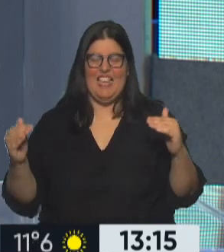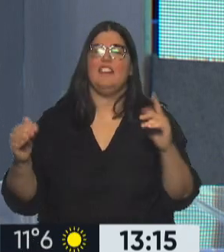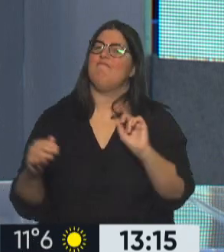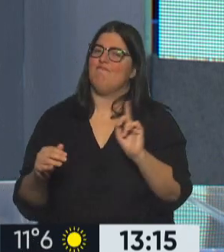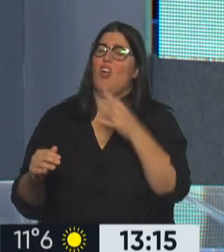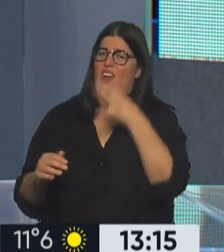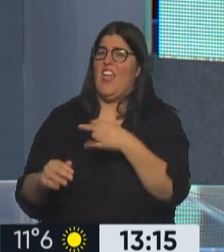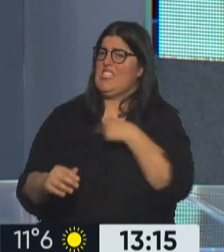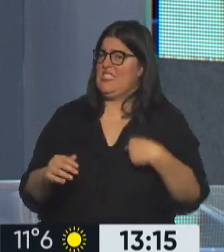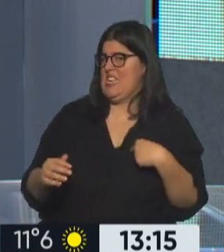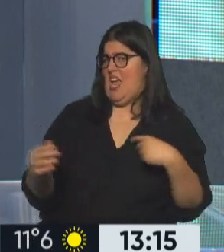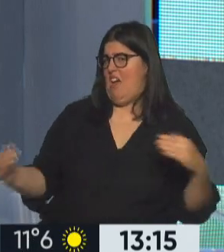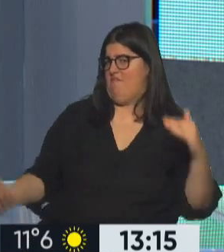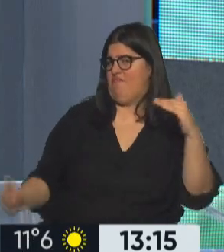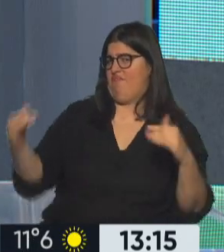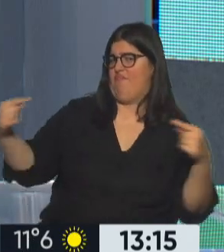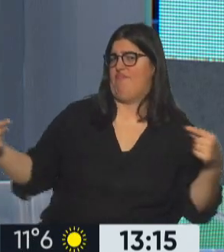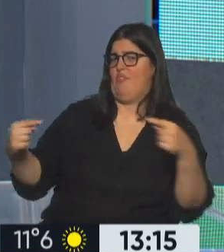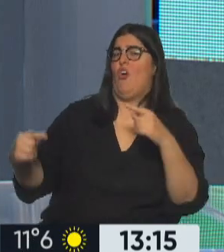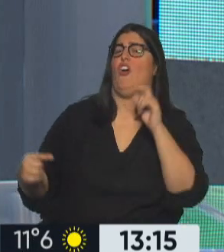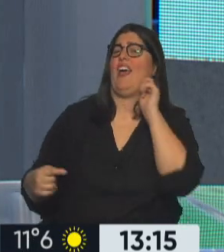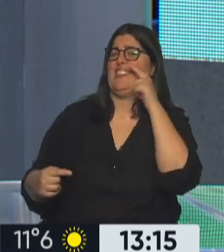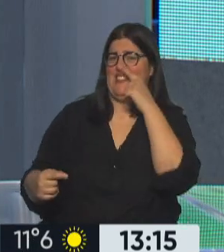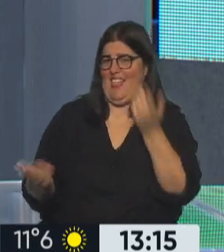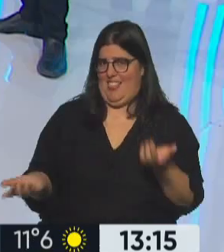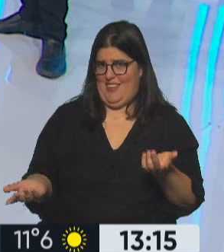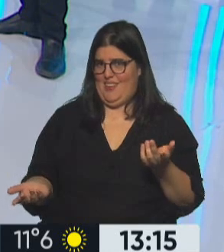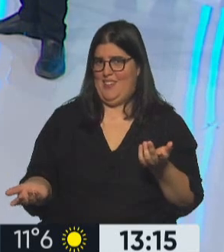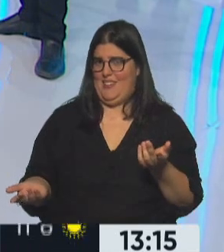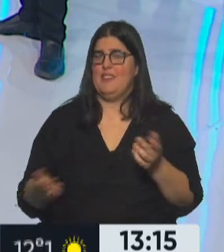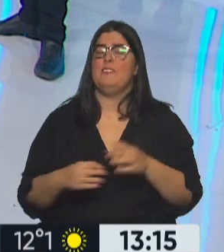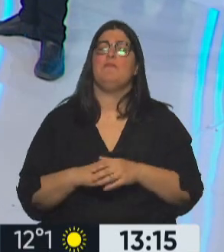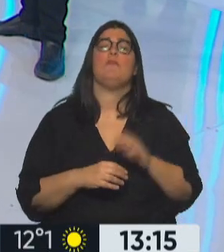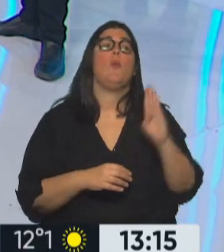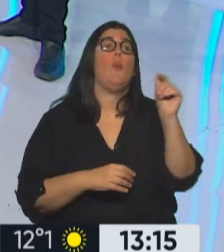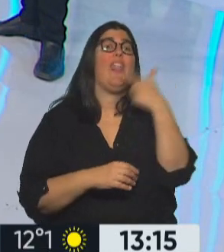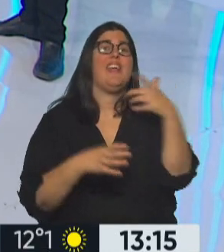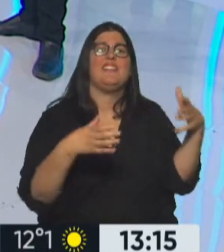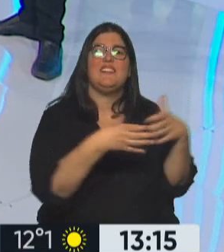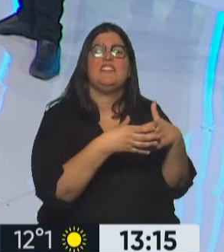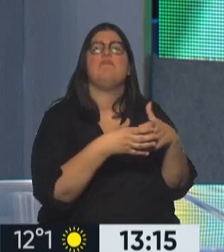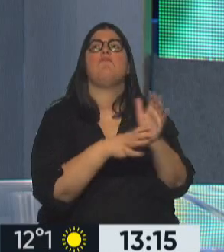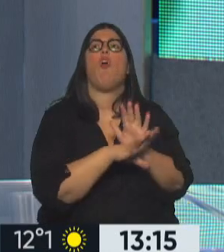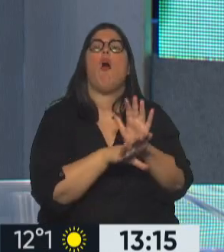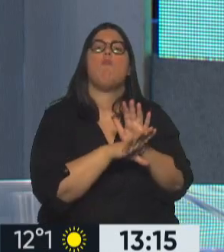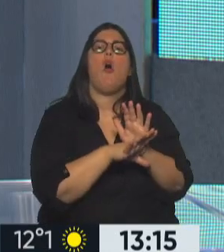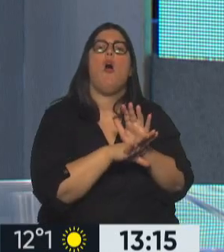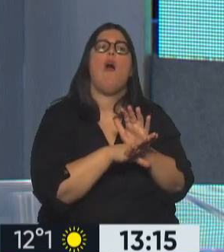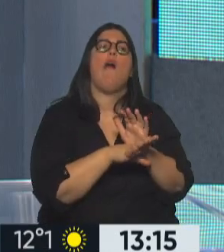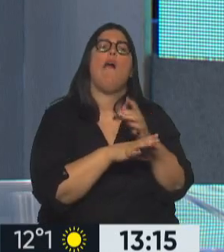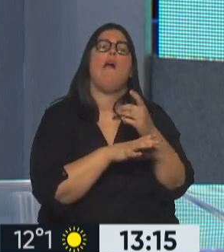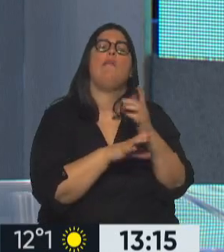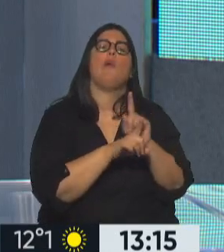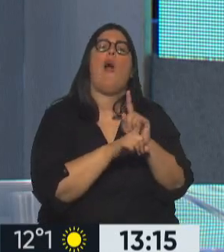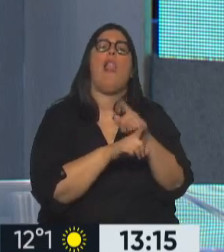contexto, los BRICS operan como un articulador de la visión que China